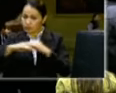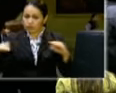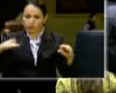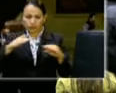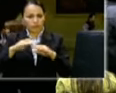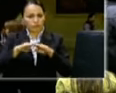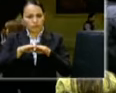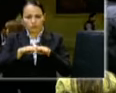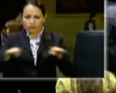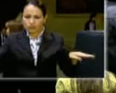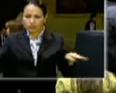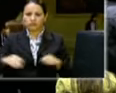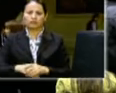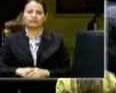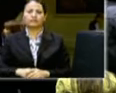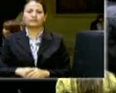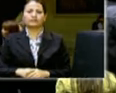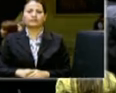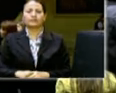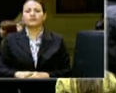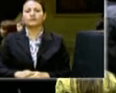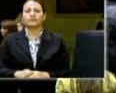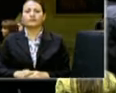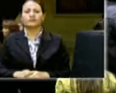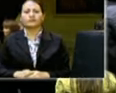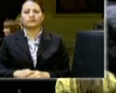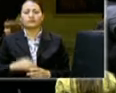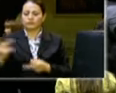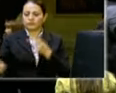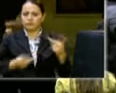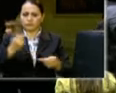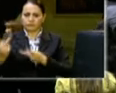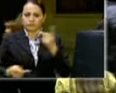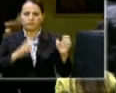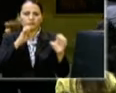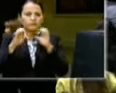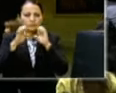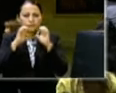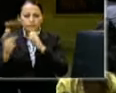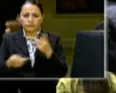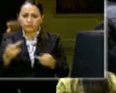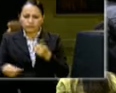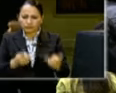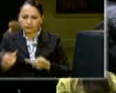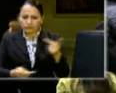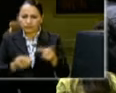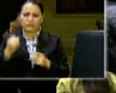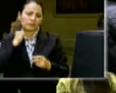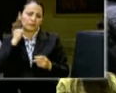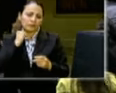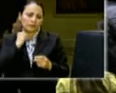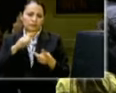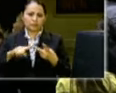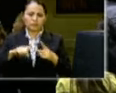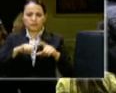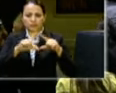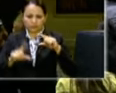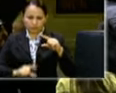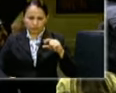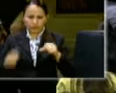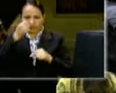constante en el curso de la última década que hemos levantado esta encuesta, en buena medida gracias al apoyo del Senado de la República y de la Secretaría de